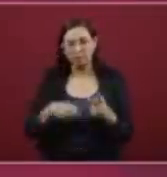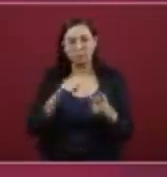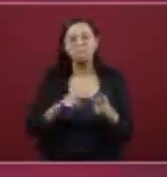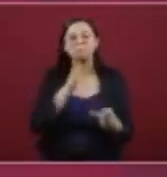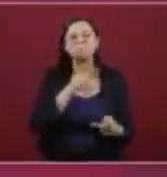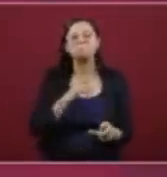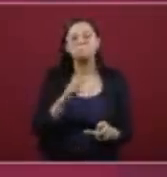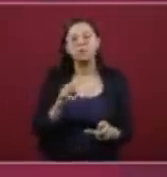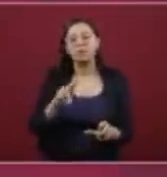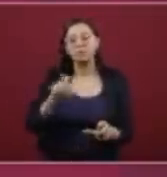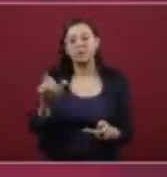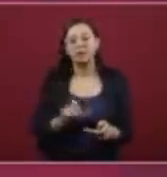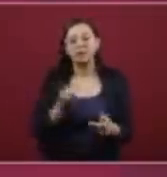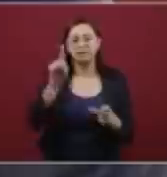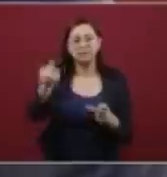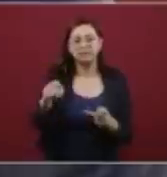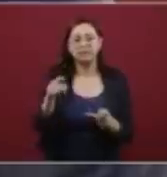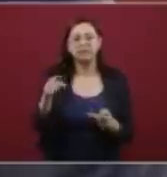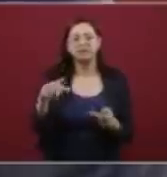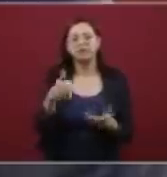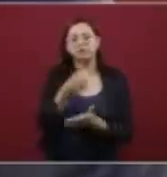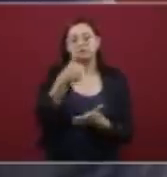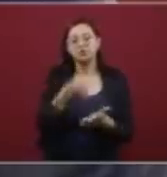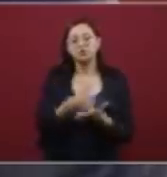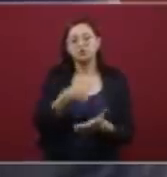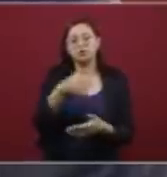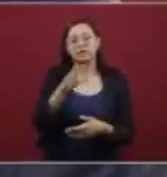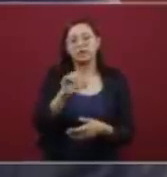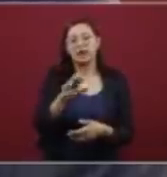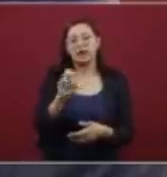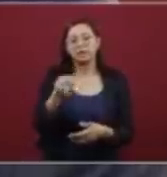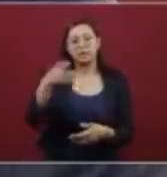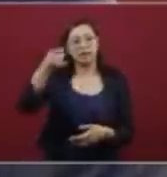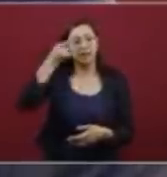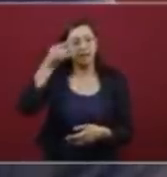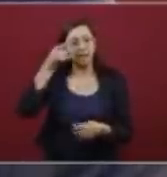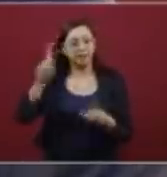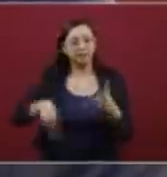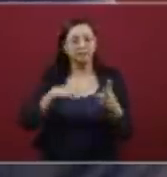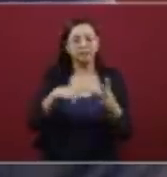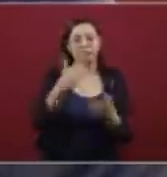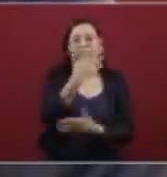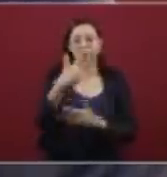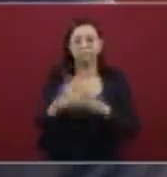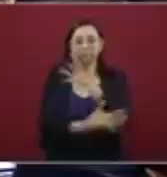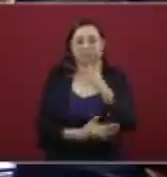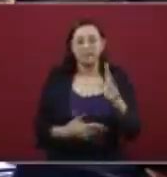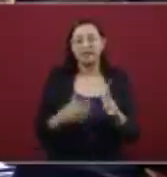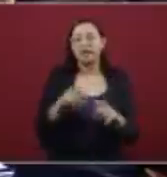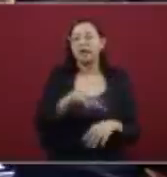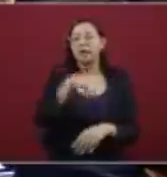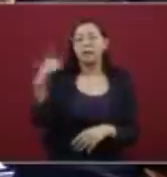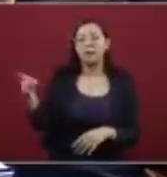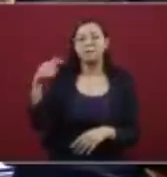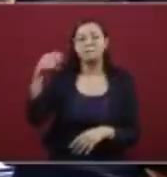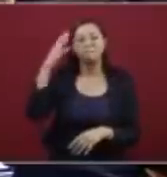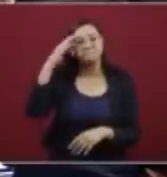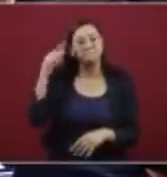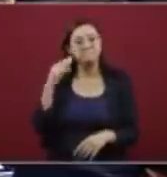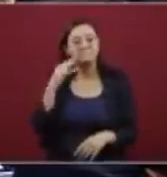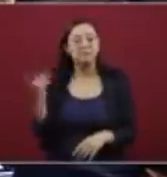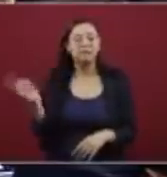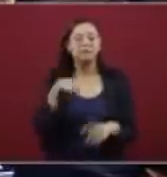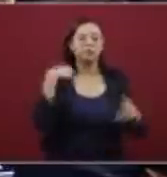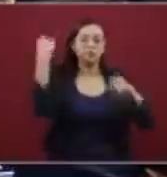Pemex en Ciudad del Carmen, Campeche, Medio Ambiente en Mérida, Turismo en